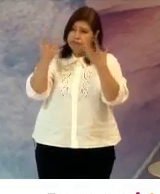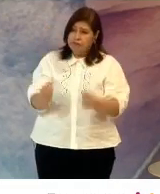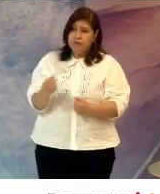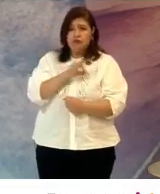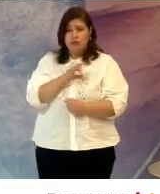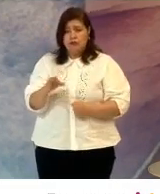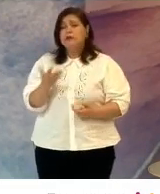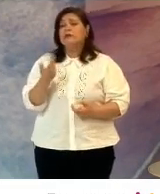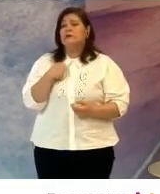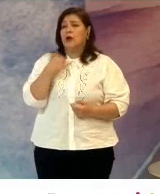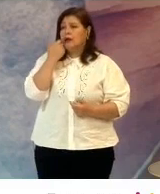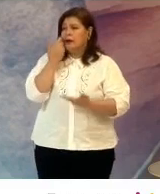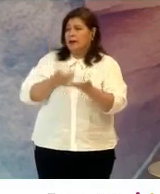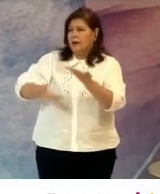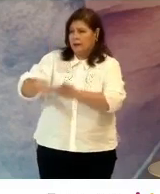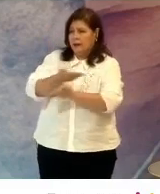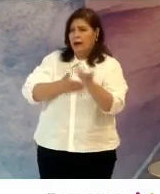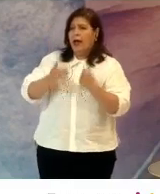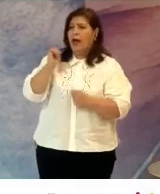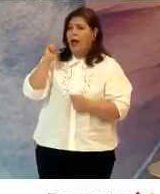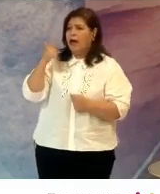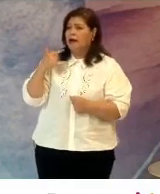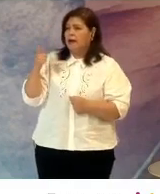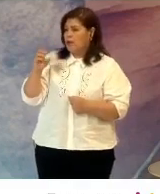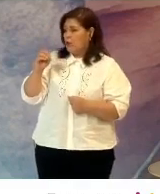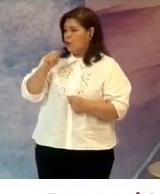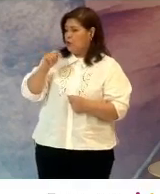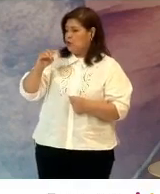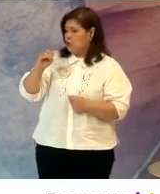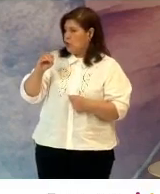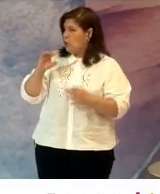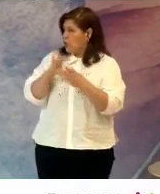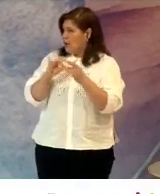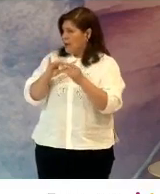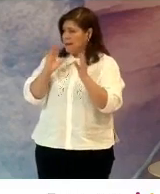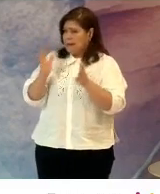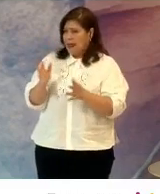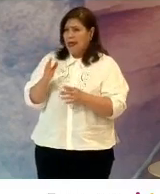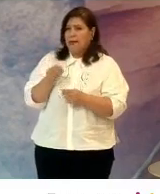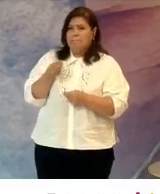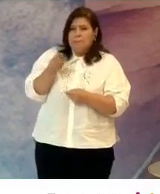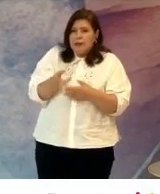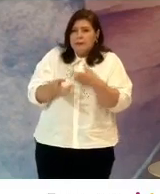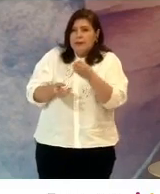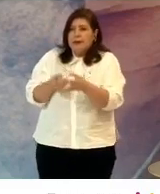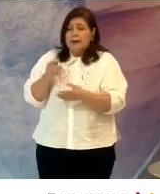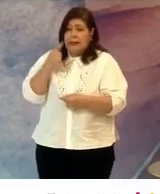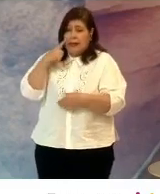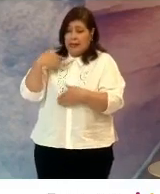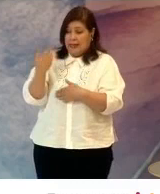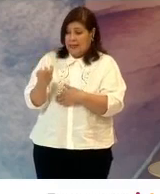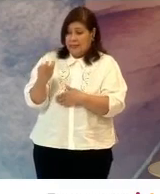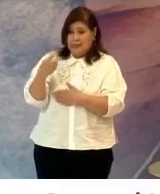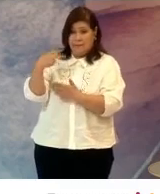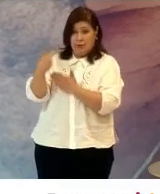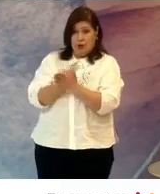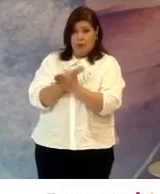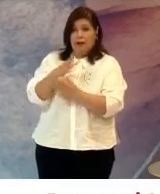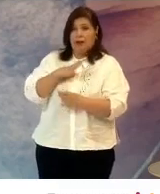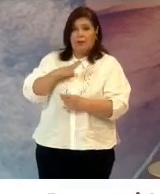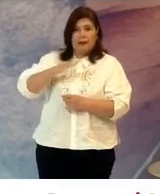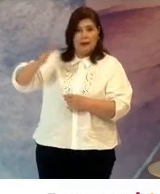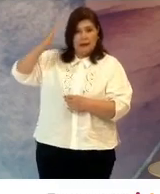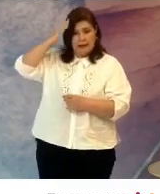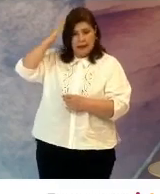quiero compartirles algo que Otto ya daba chispazos, que es que este programa de liderazgo